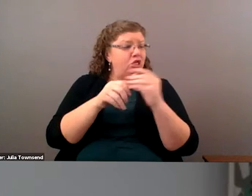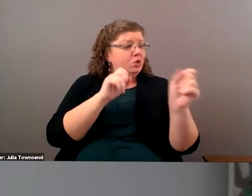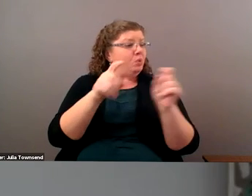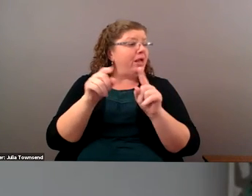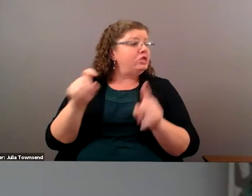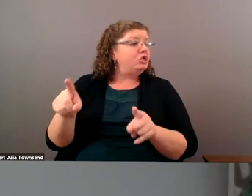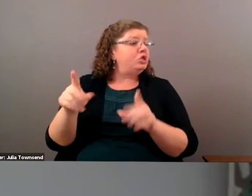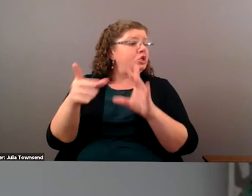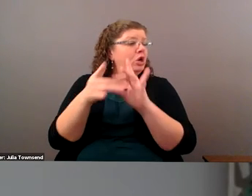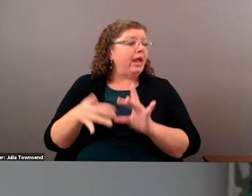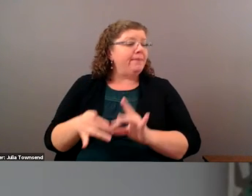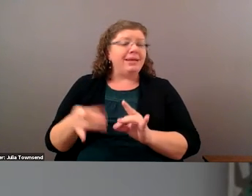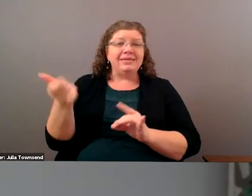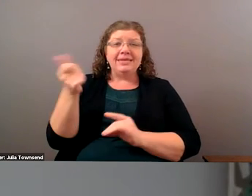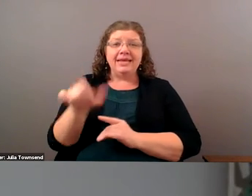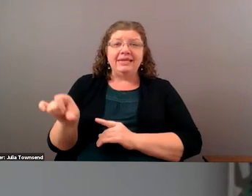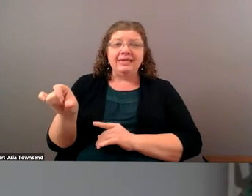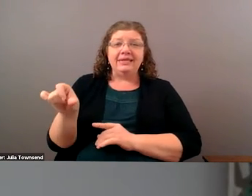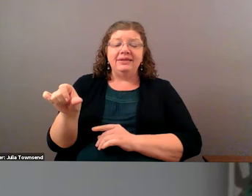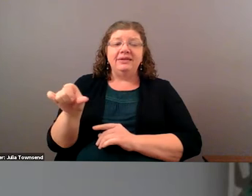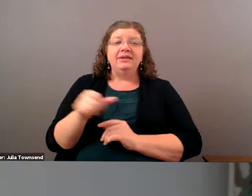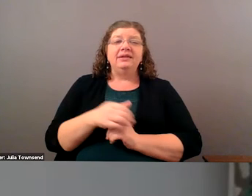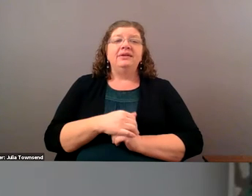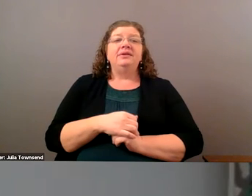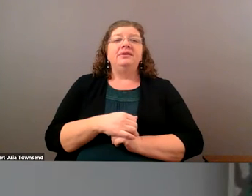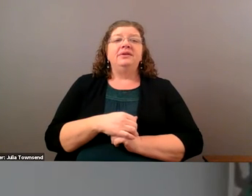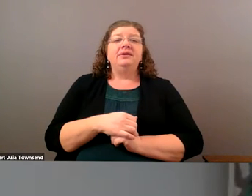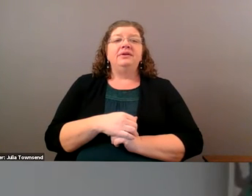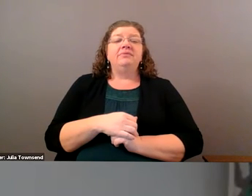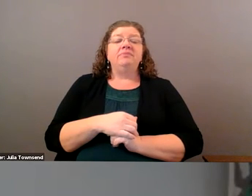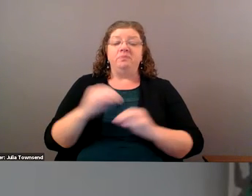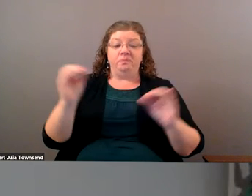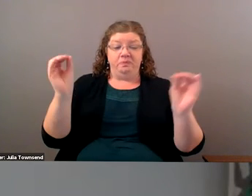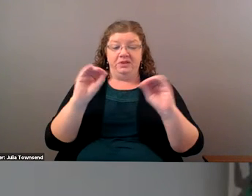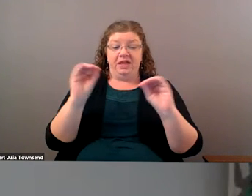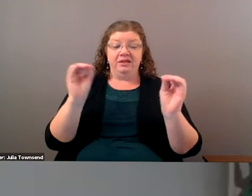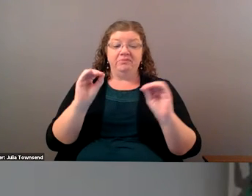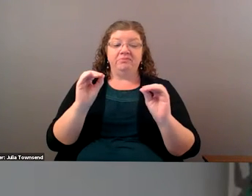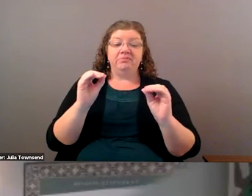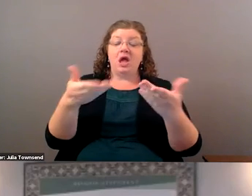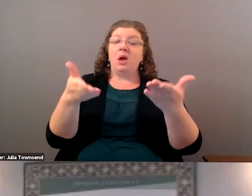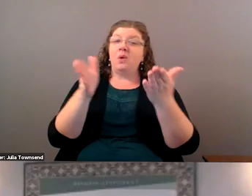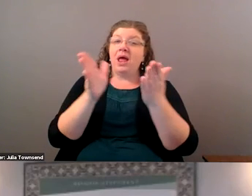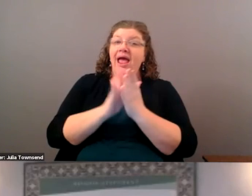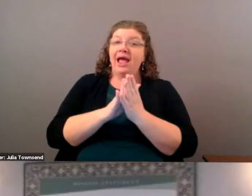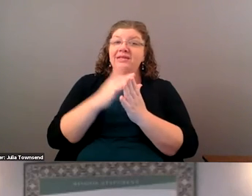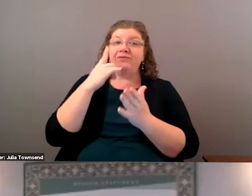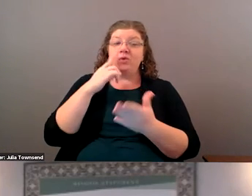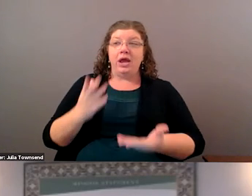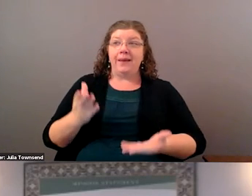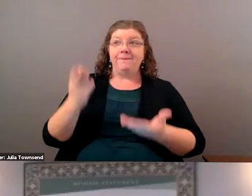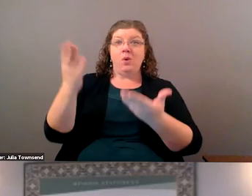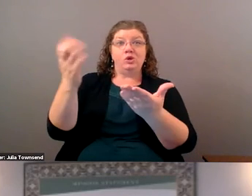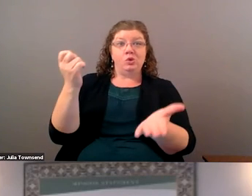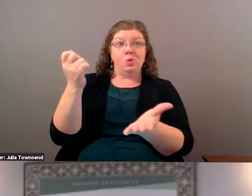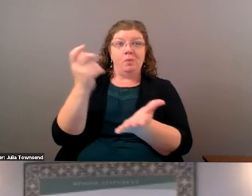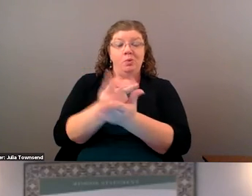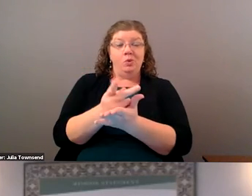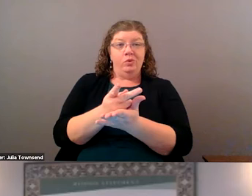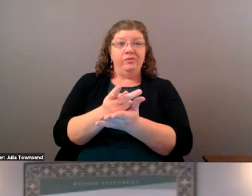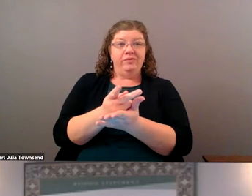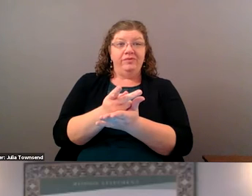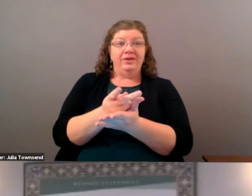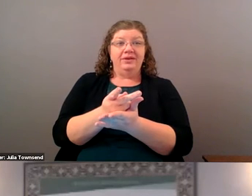comentario adicional? Sin ver esto, voy a pedir una moción para aprobar este